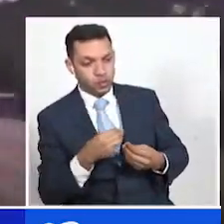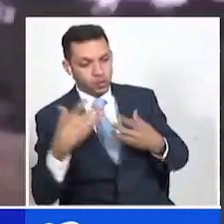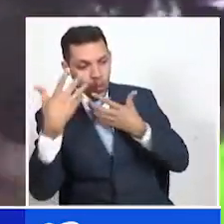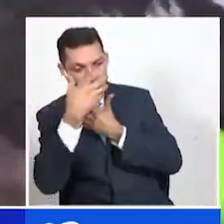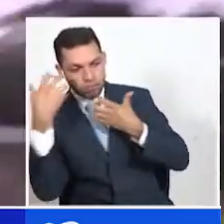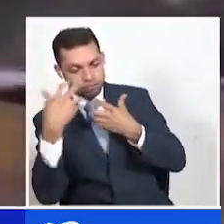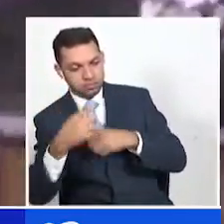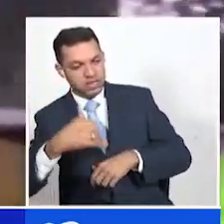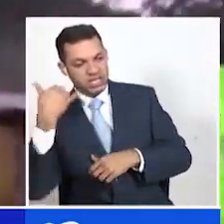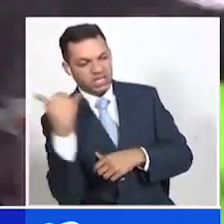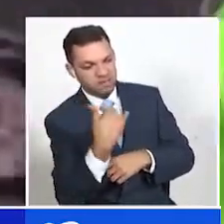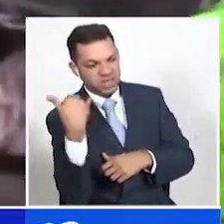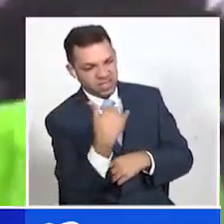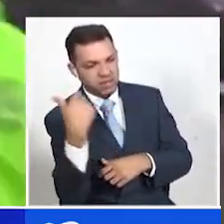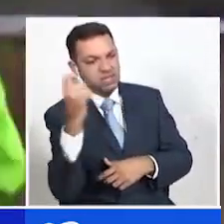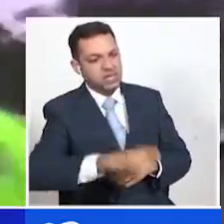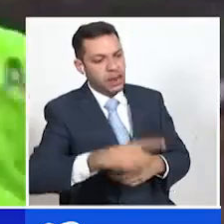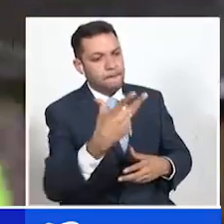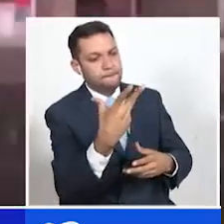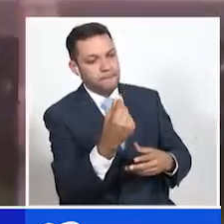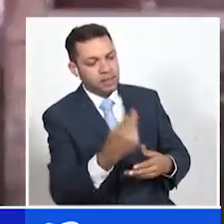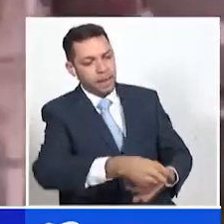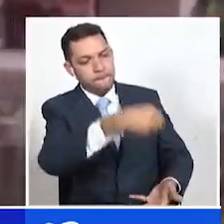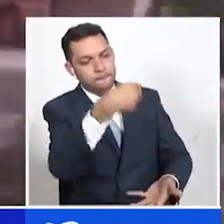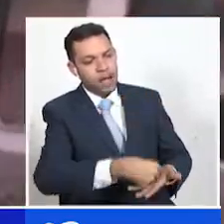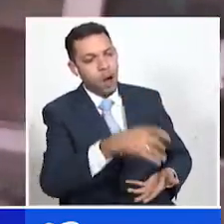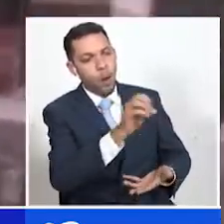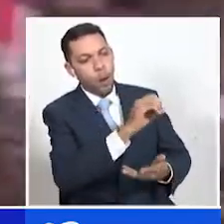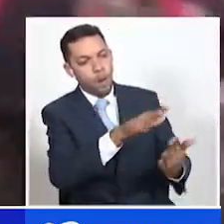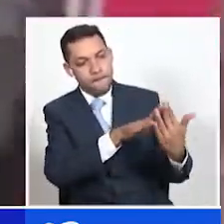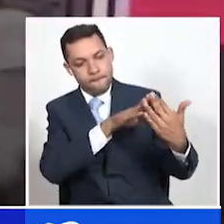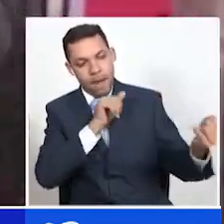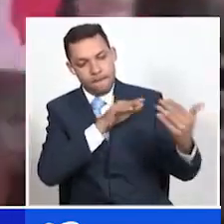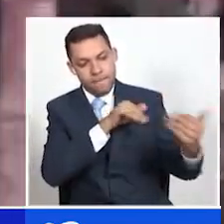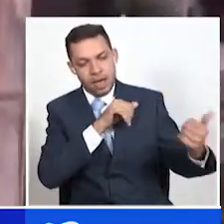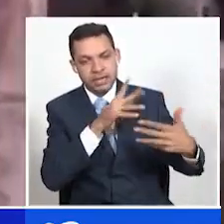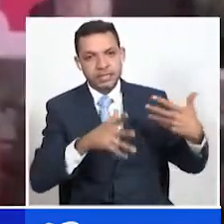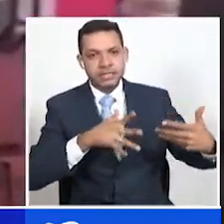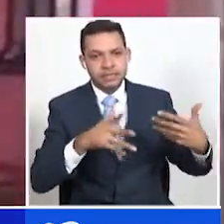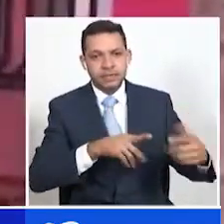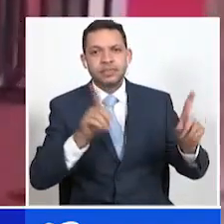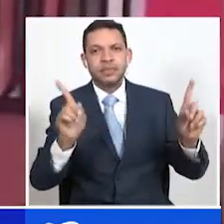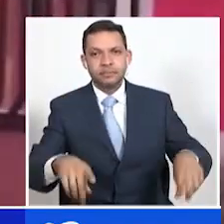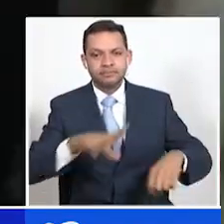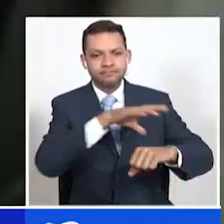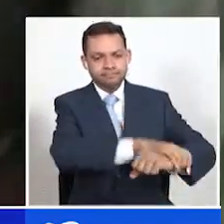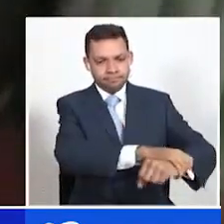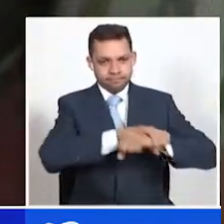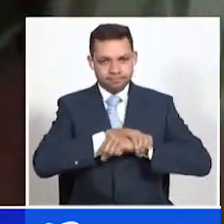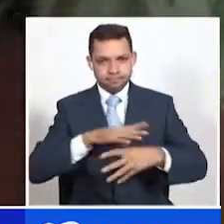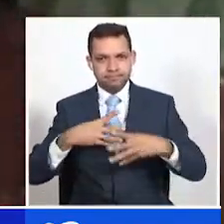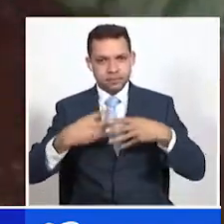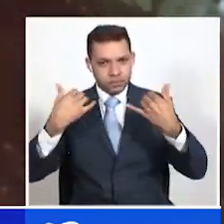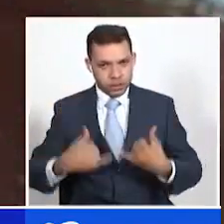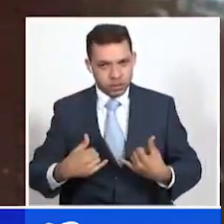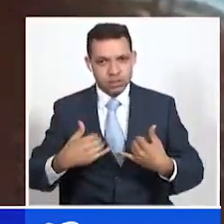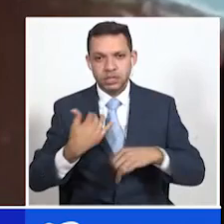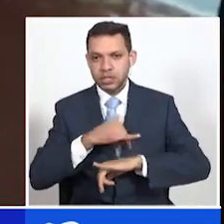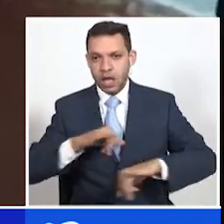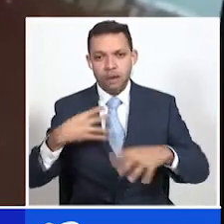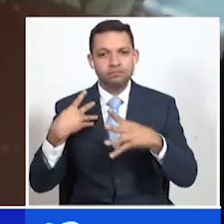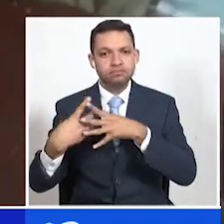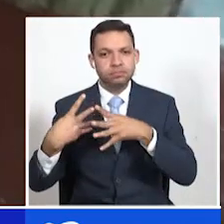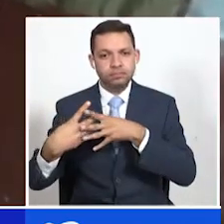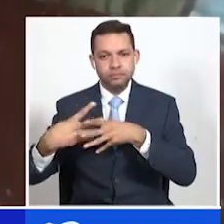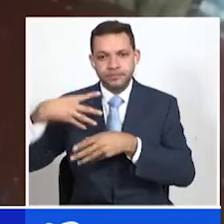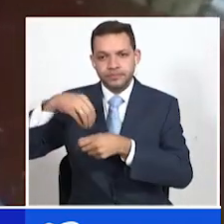común que le exige un dinero para no atentar contra su vida. También se realizó la captura, las capturas y el proceso de judicialización.